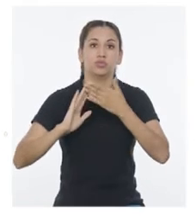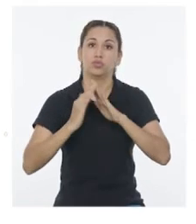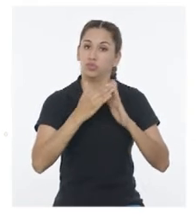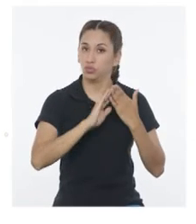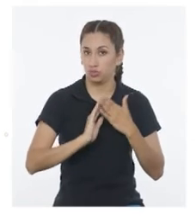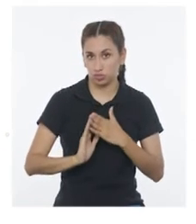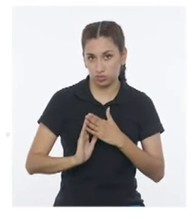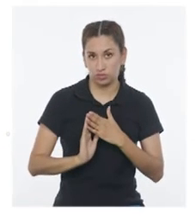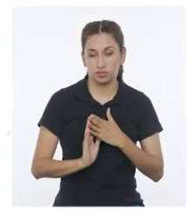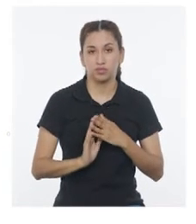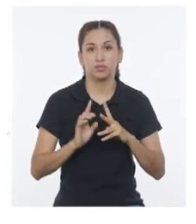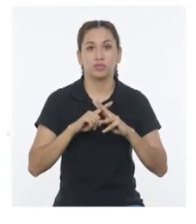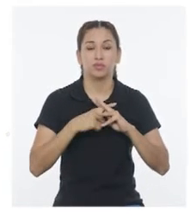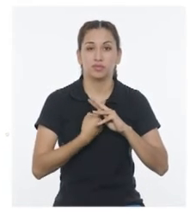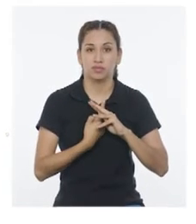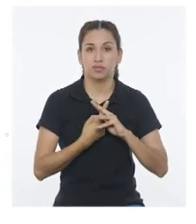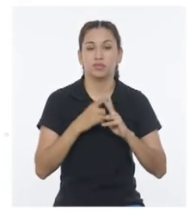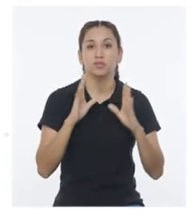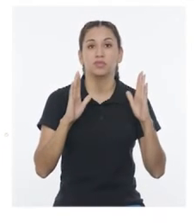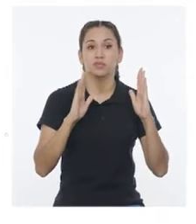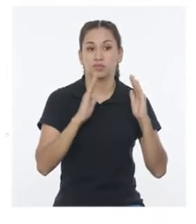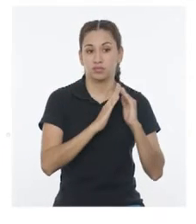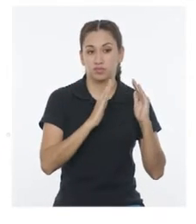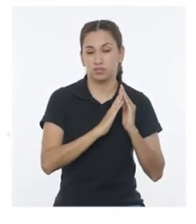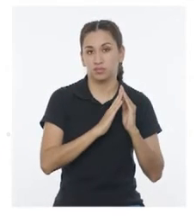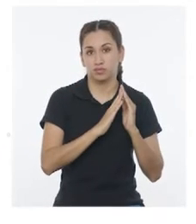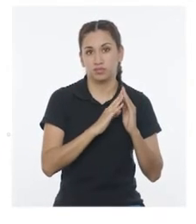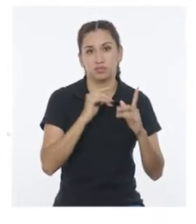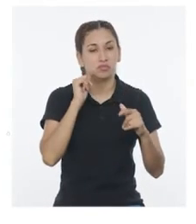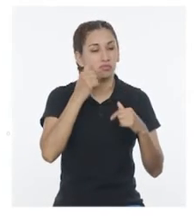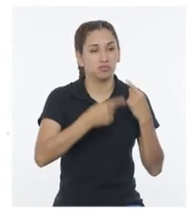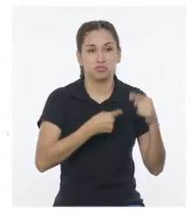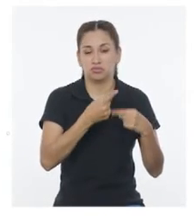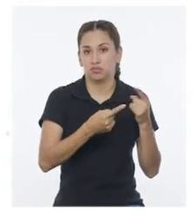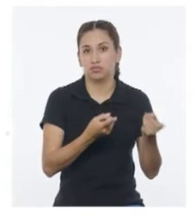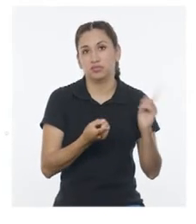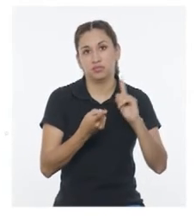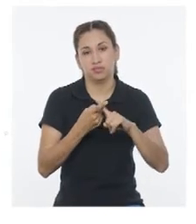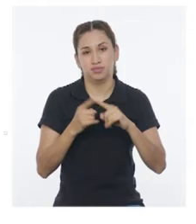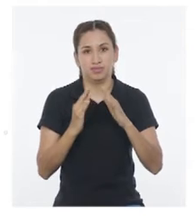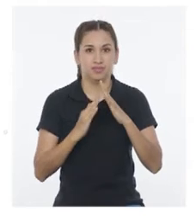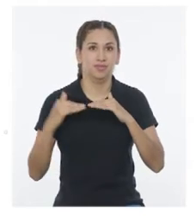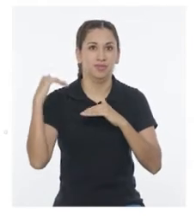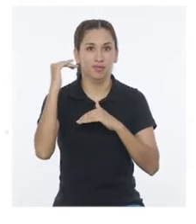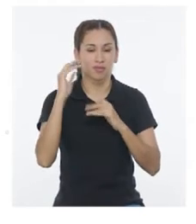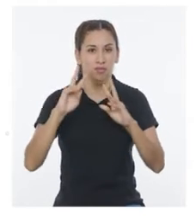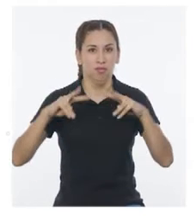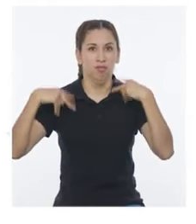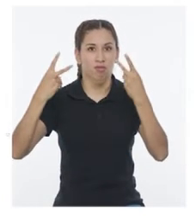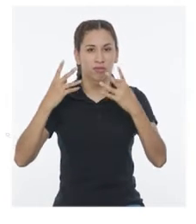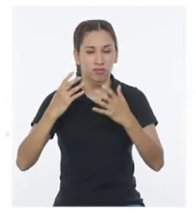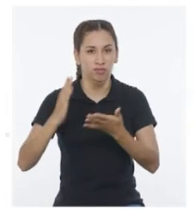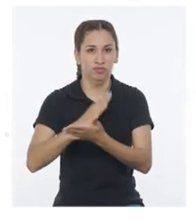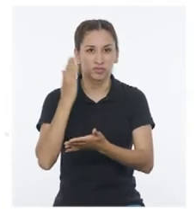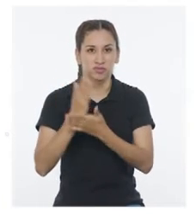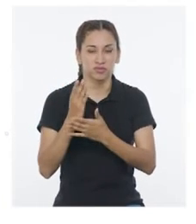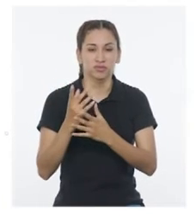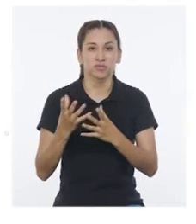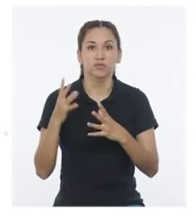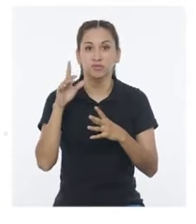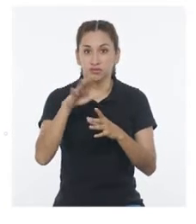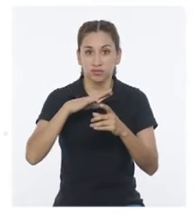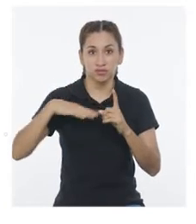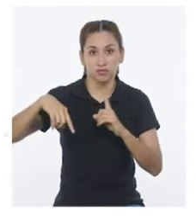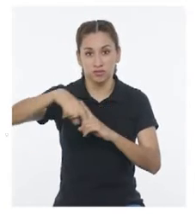pobladores al interior de las comunidades, desde los domésticos y cotidianos hasta los de mayor